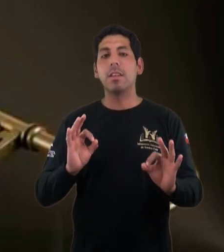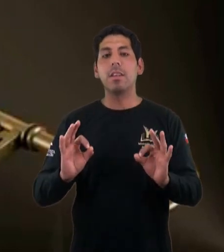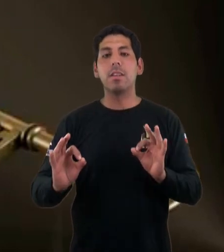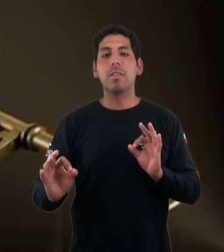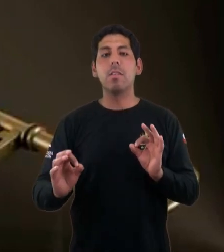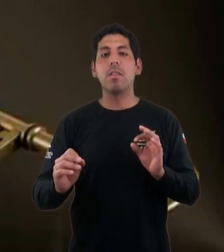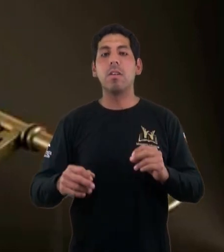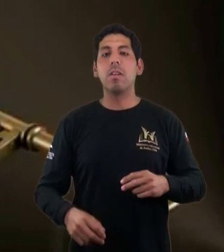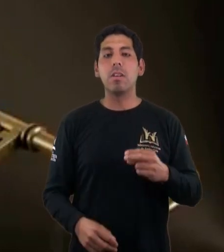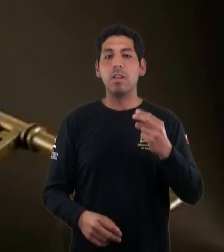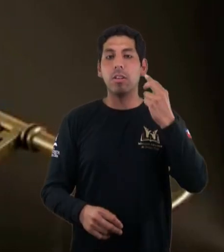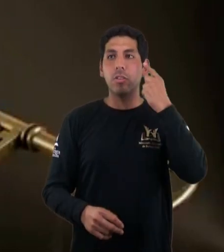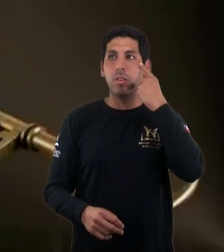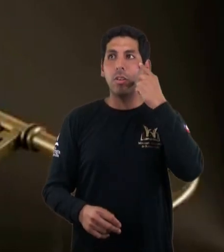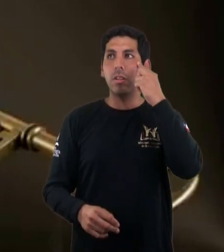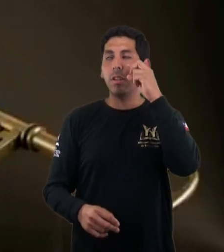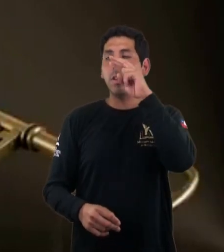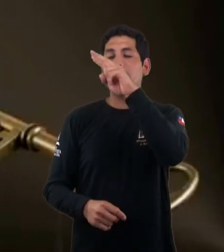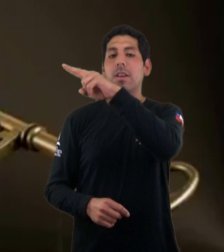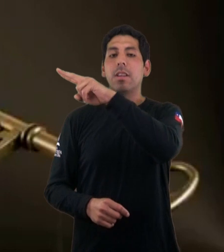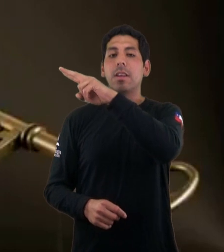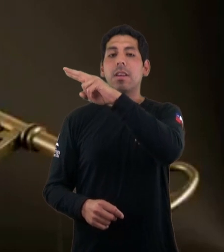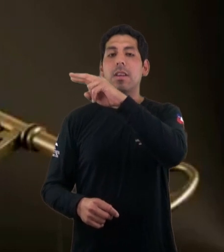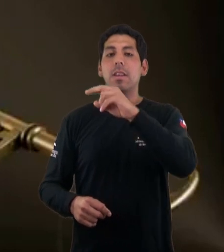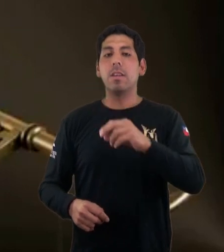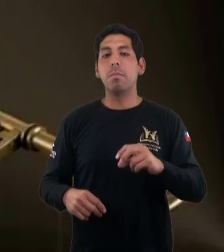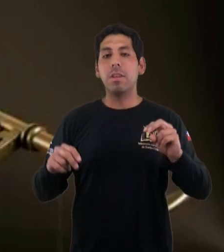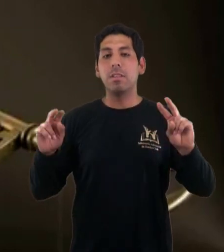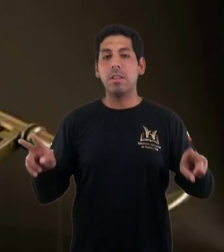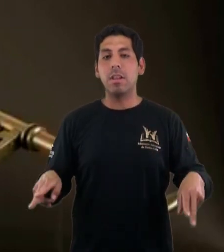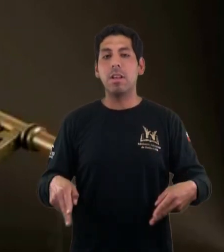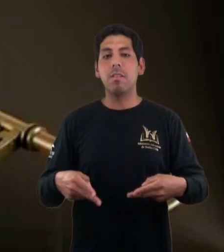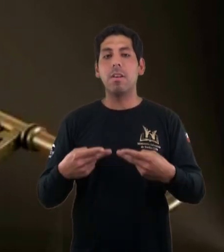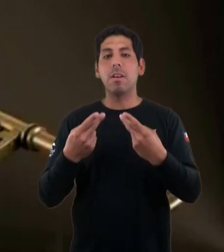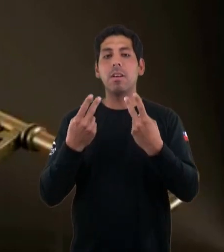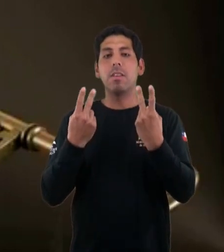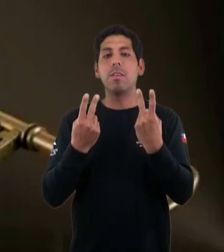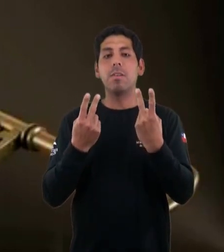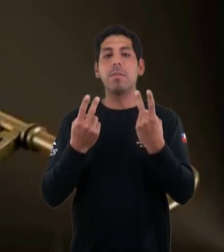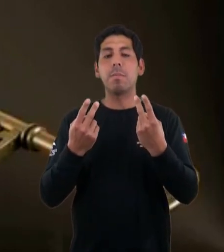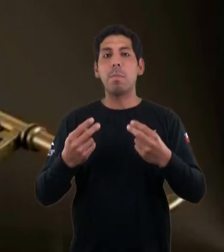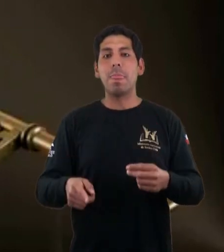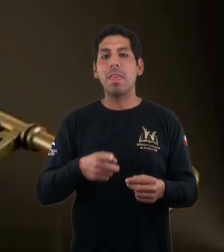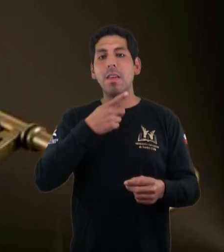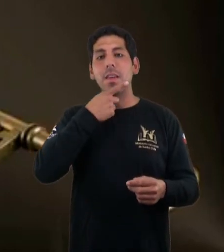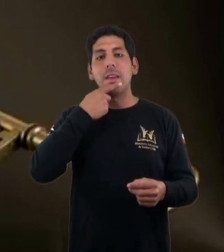Señor, yo te veré mi Salvador,